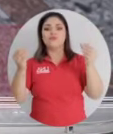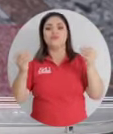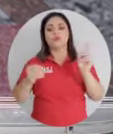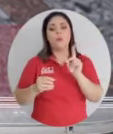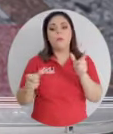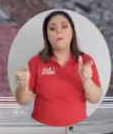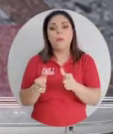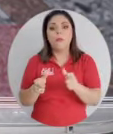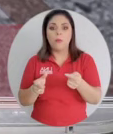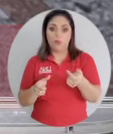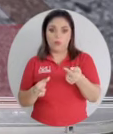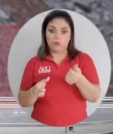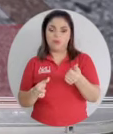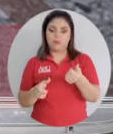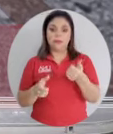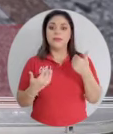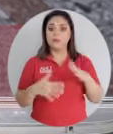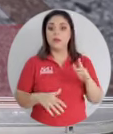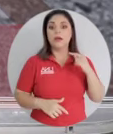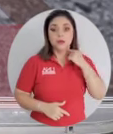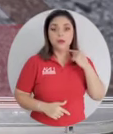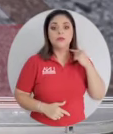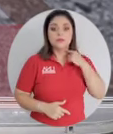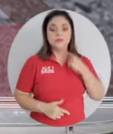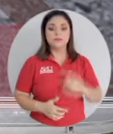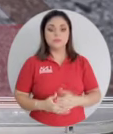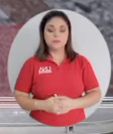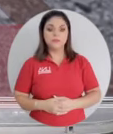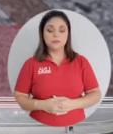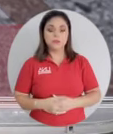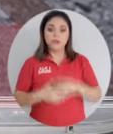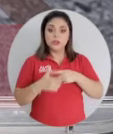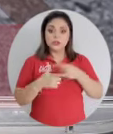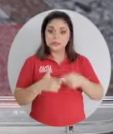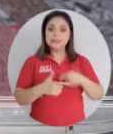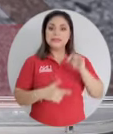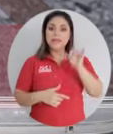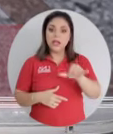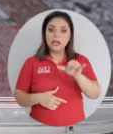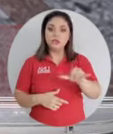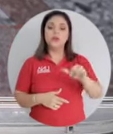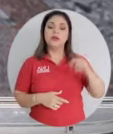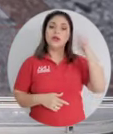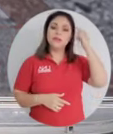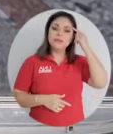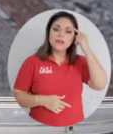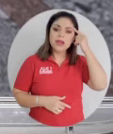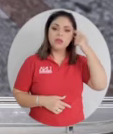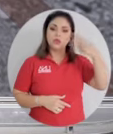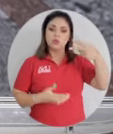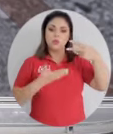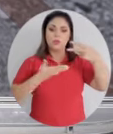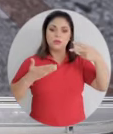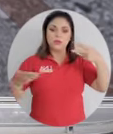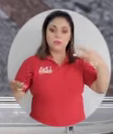que compramos cada 15 o cada mes. Por supuesto, esto nos lleva a reflexionar en dos